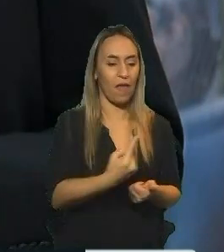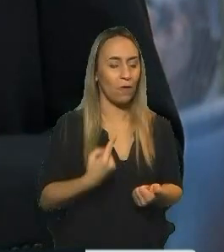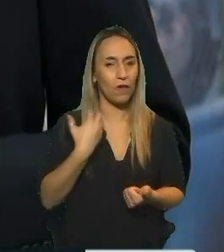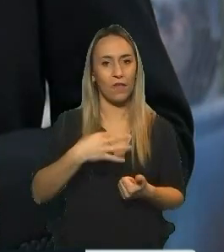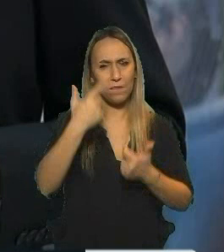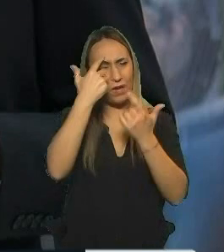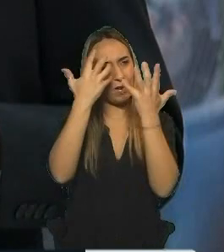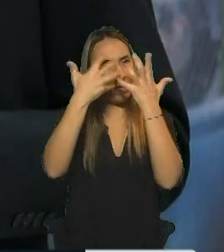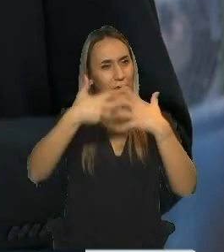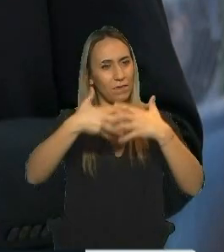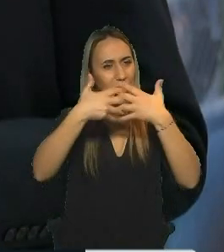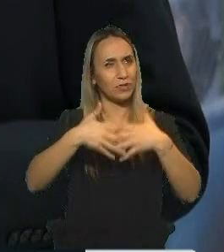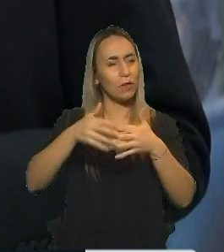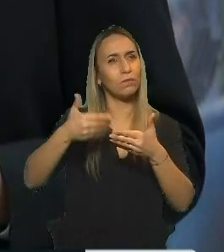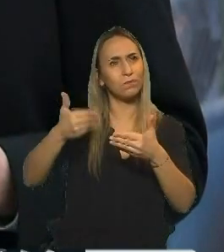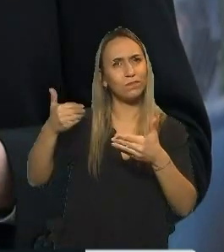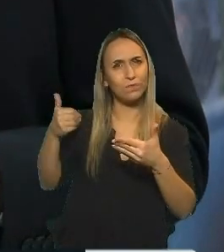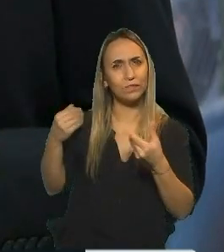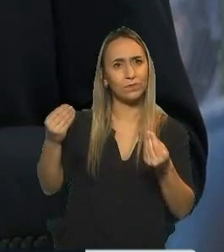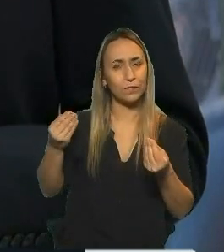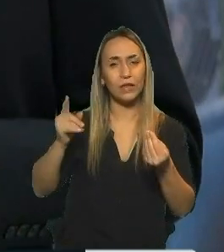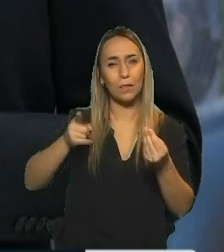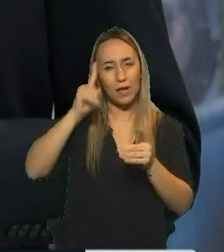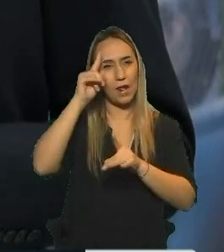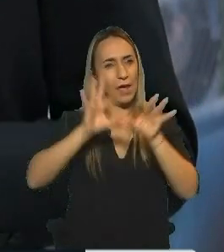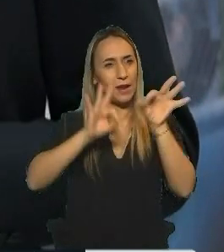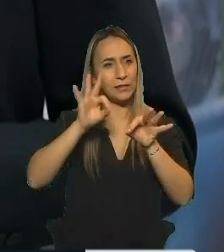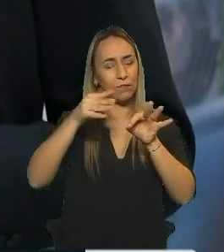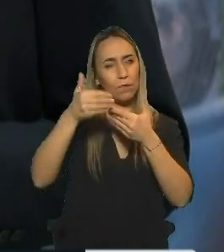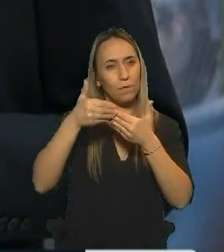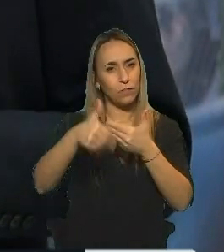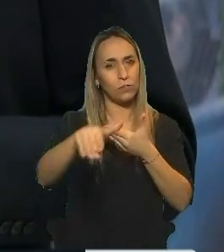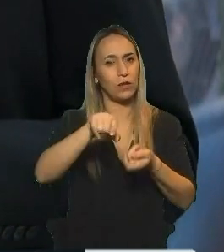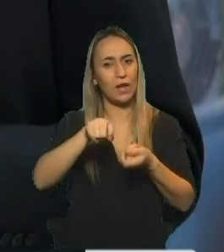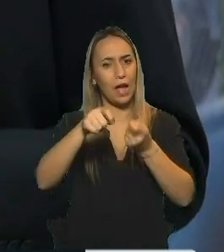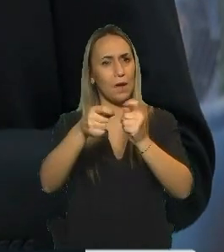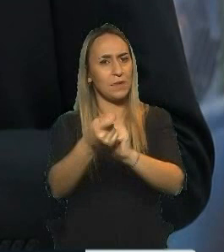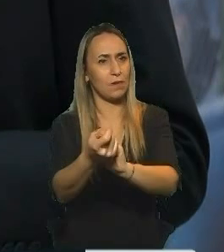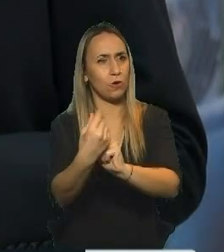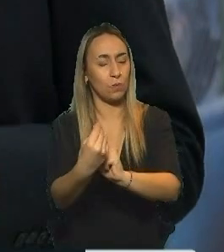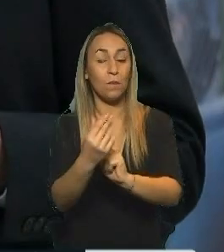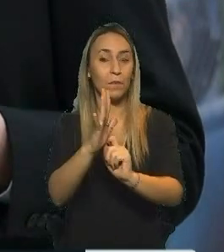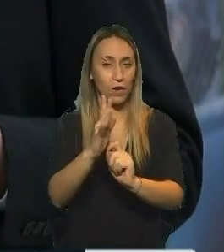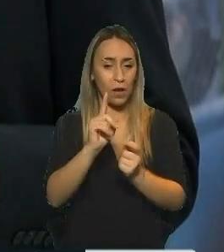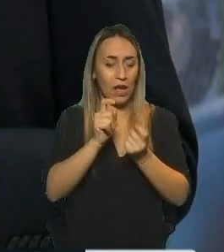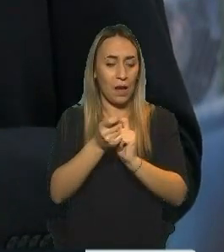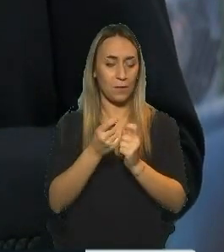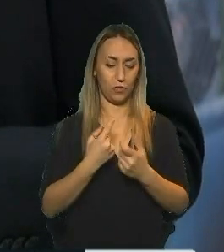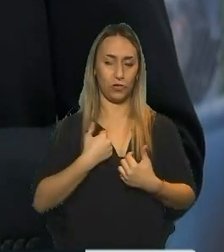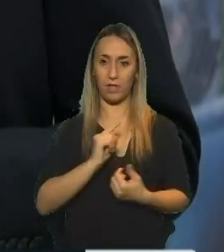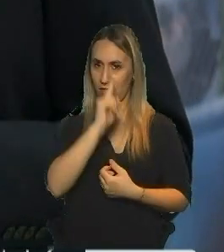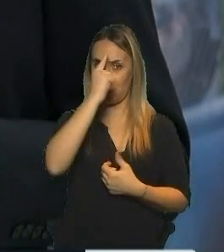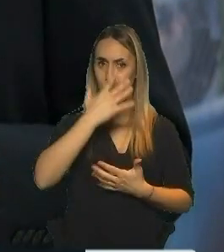ocurrió. Analizamos qué podemos cambiar a nivel individual y como